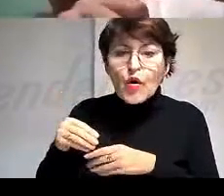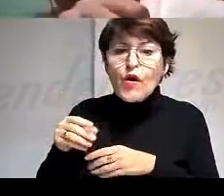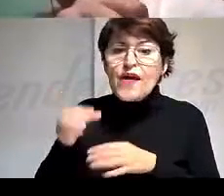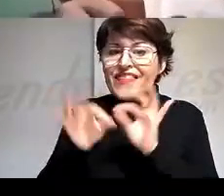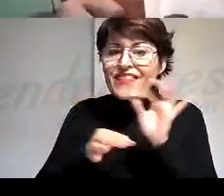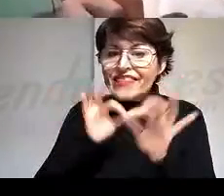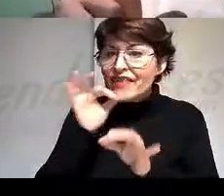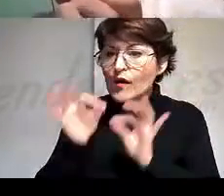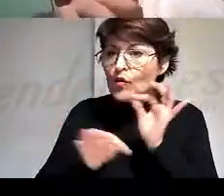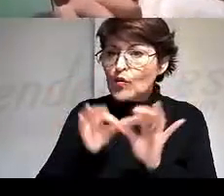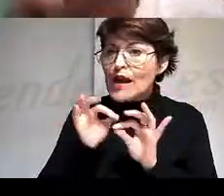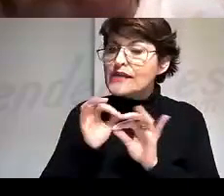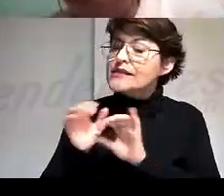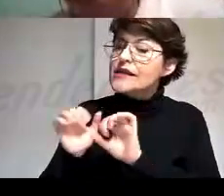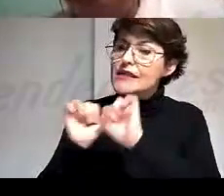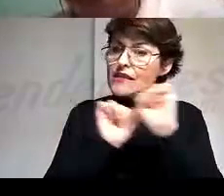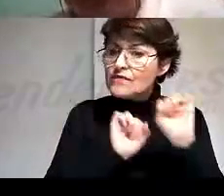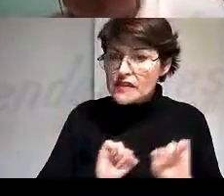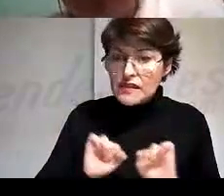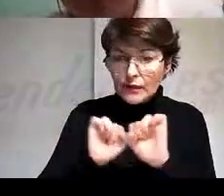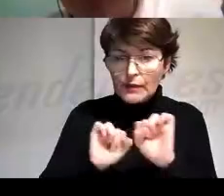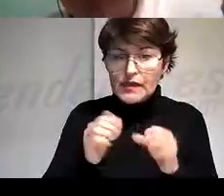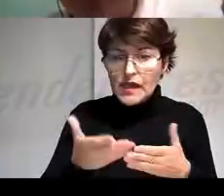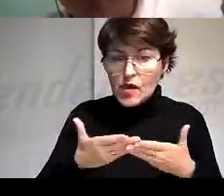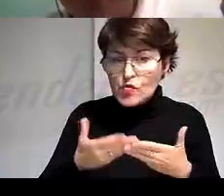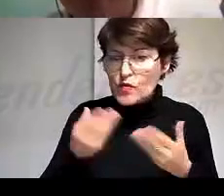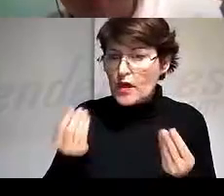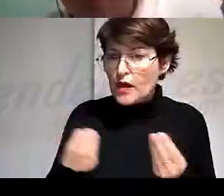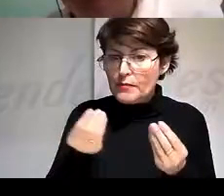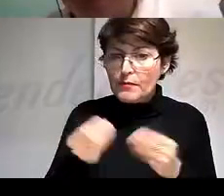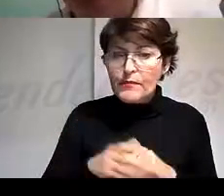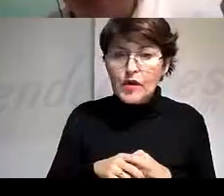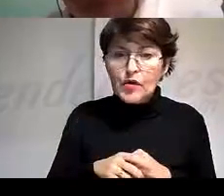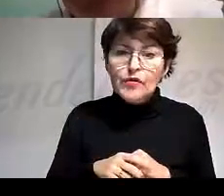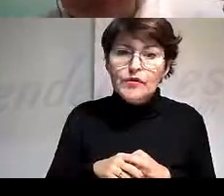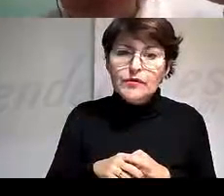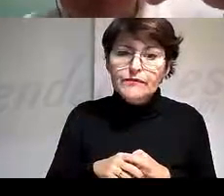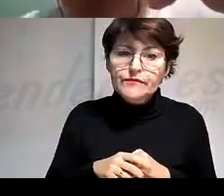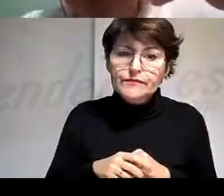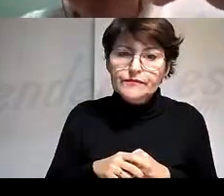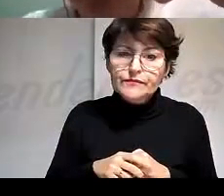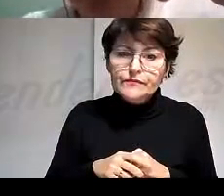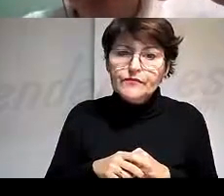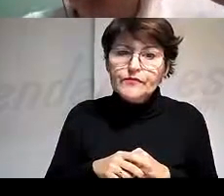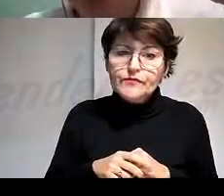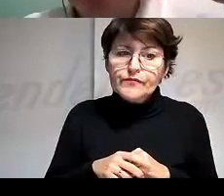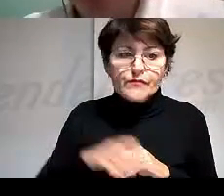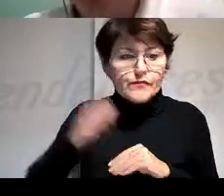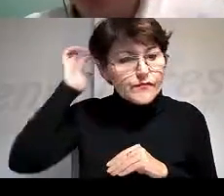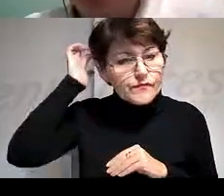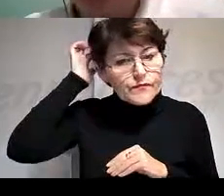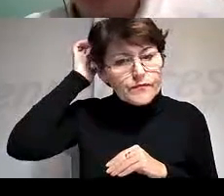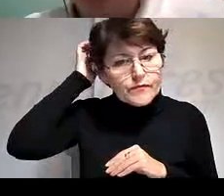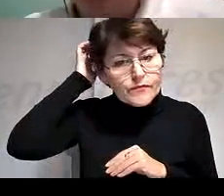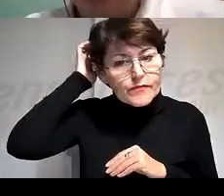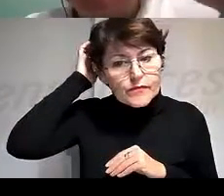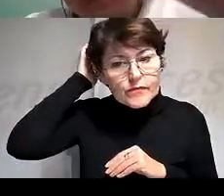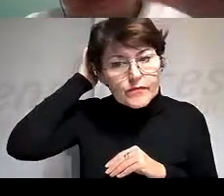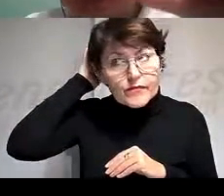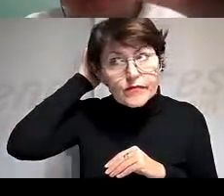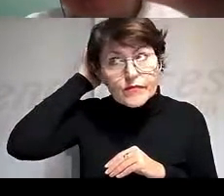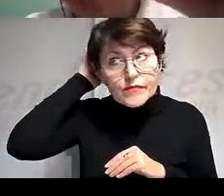Estas placas se exponen a determinadas proteínas externas, son el primer mecanismo defensivo y